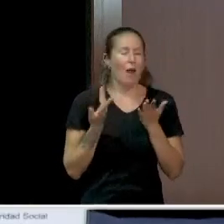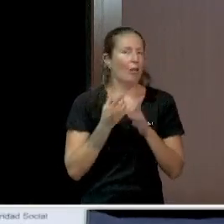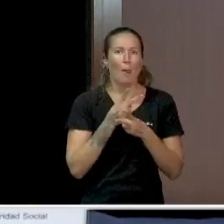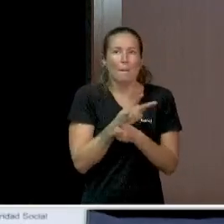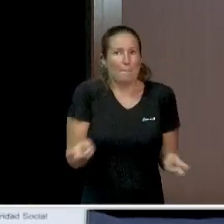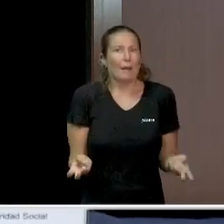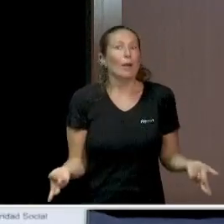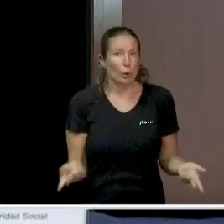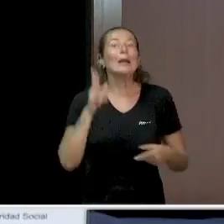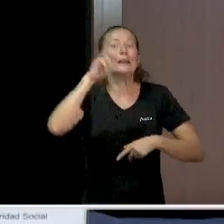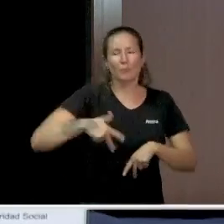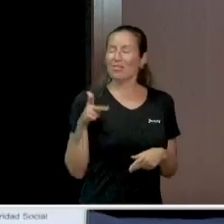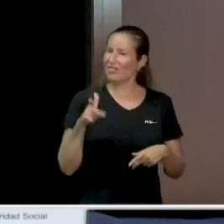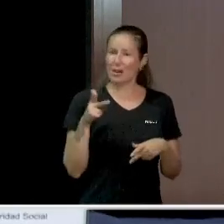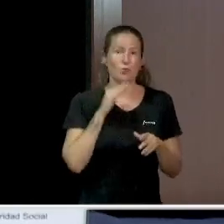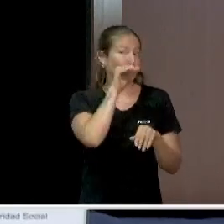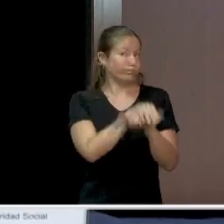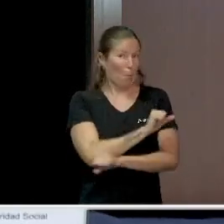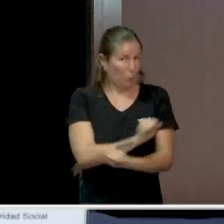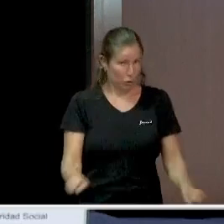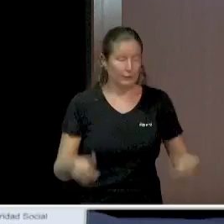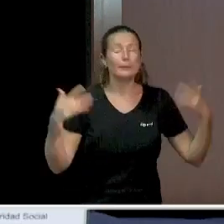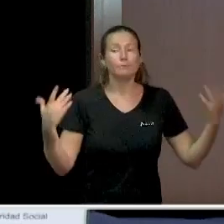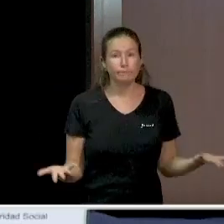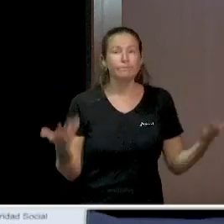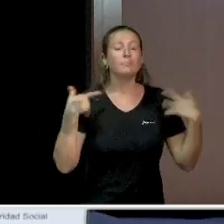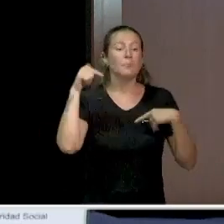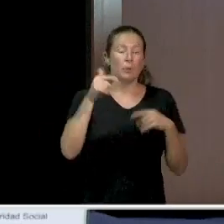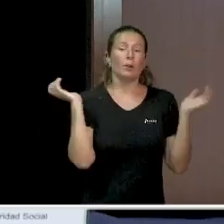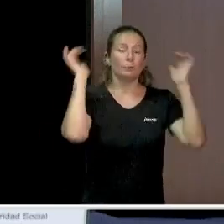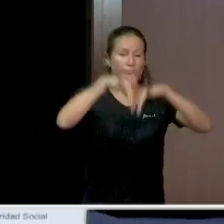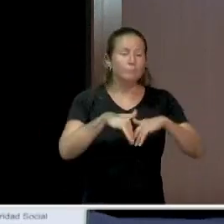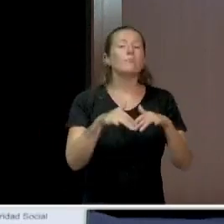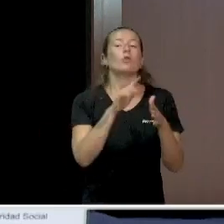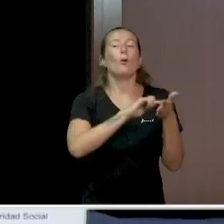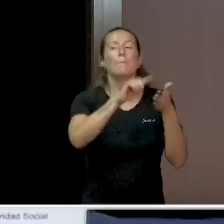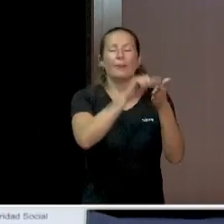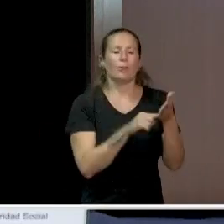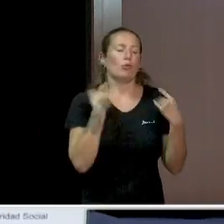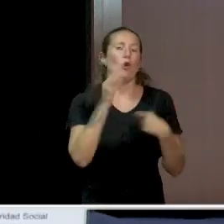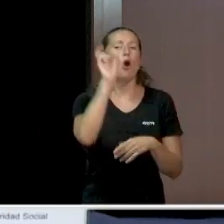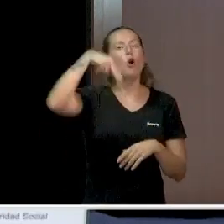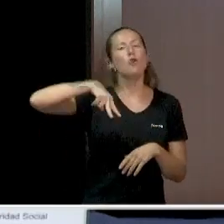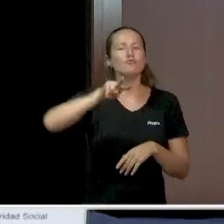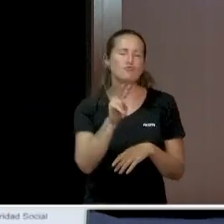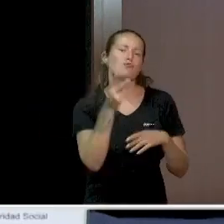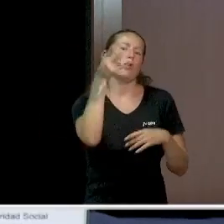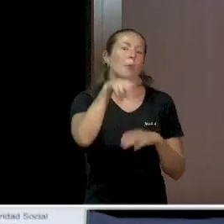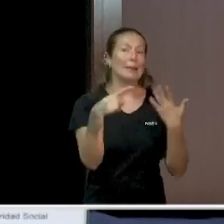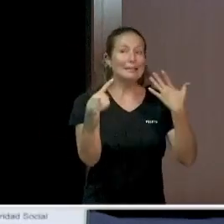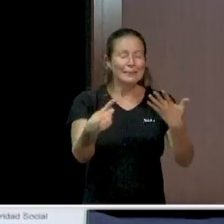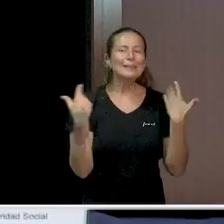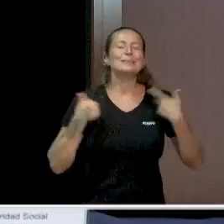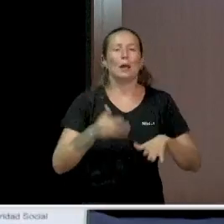de ejercicio de sus derechos. Es por ello que la Convención de la ONU del año 2006, entre sus 8